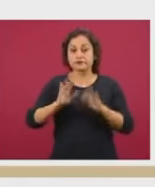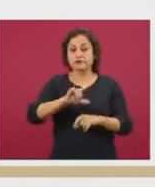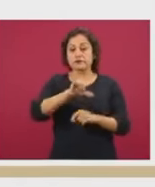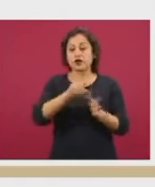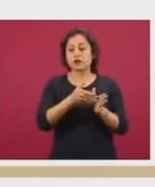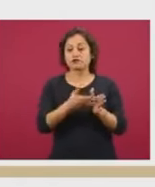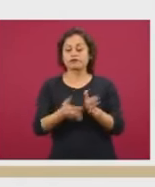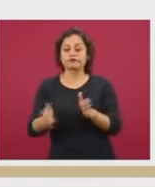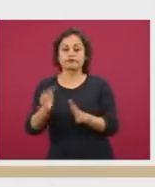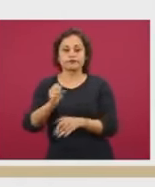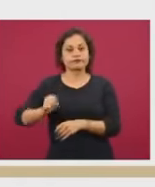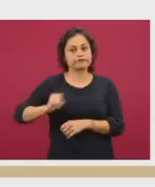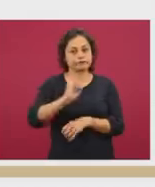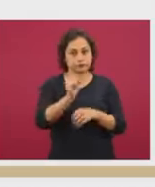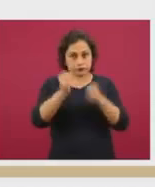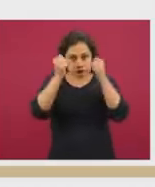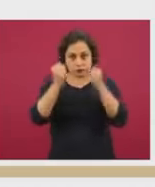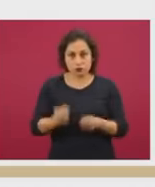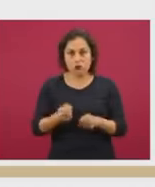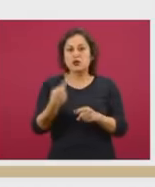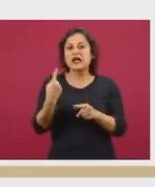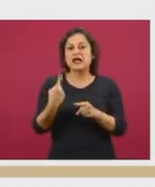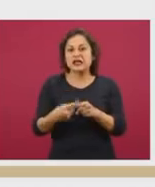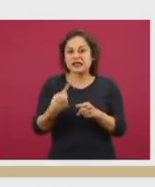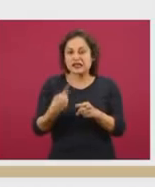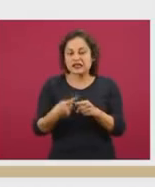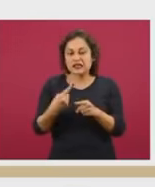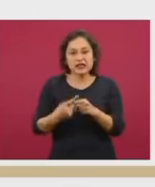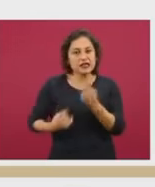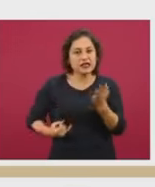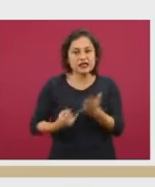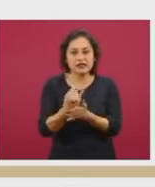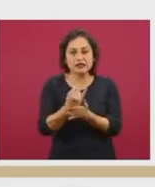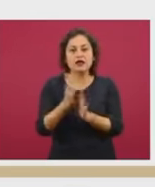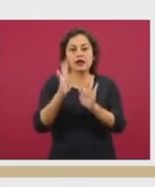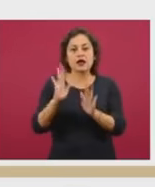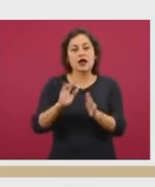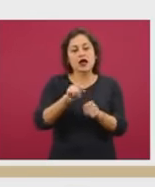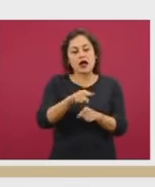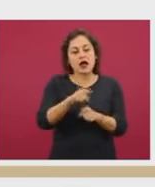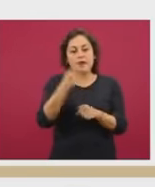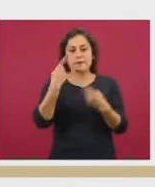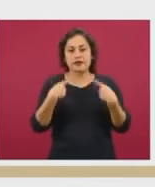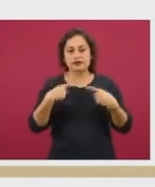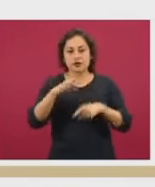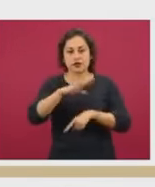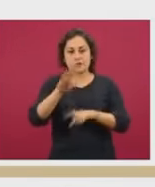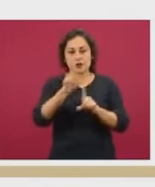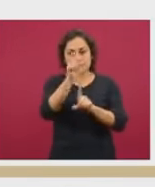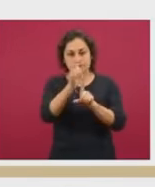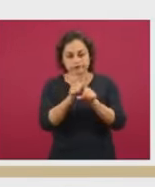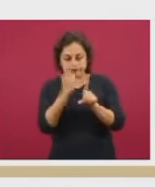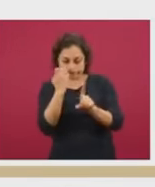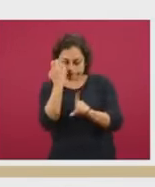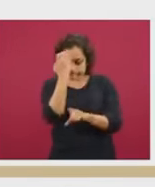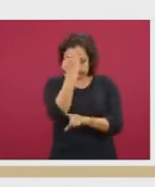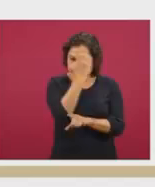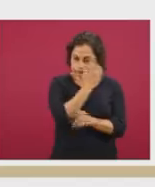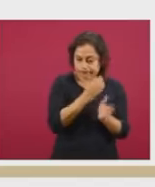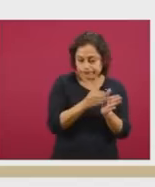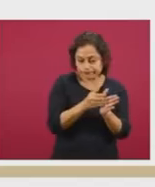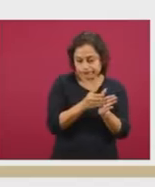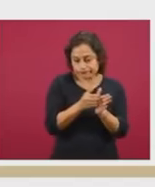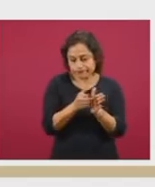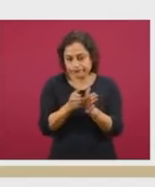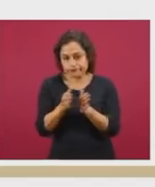esto es un proceso que va a tomar tiempo. La dictaminación de estas muertes es un proceso que avanza. Digo, también aquí es un esfuerzo